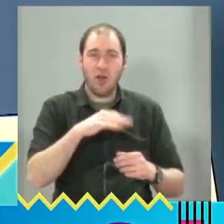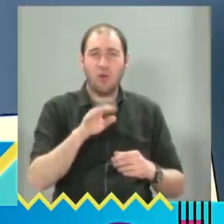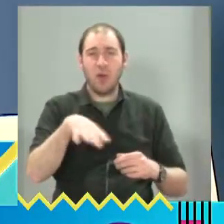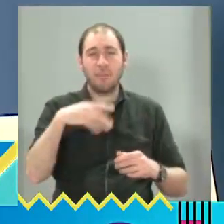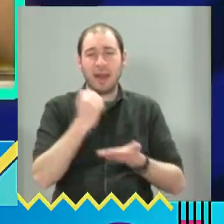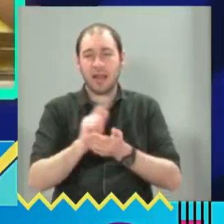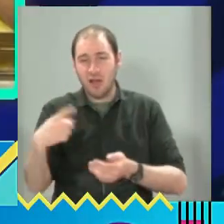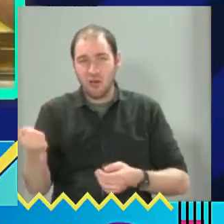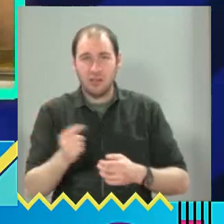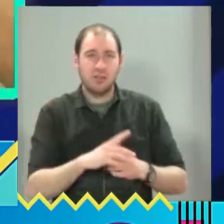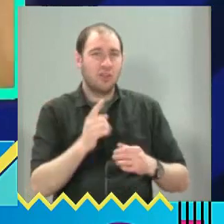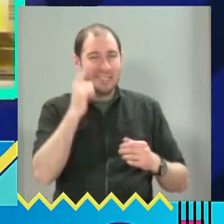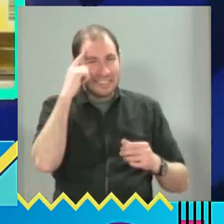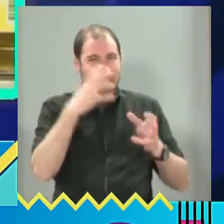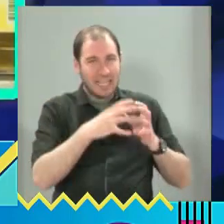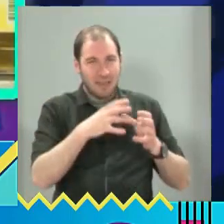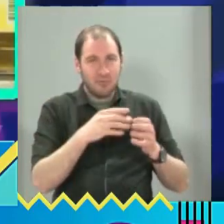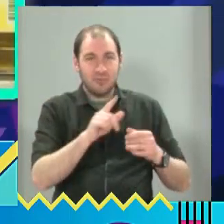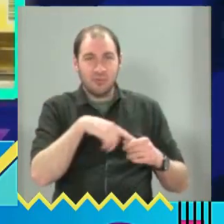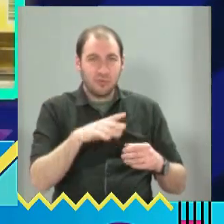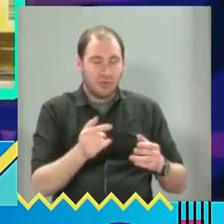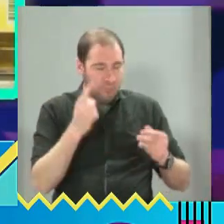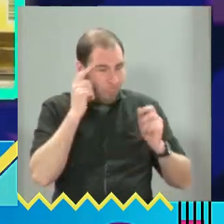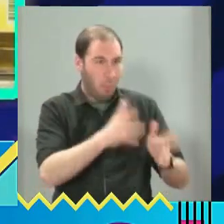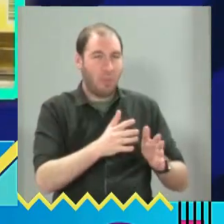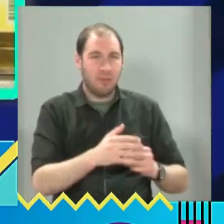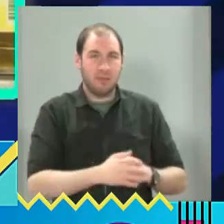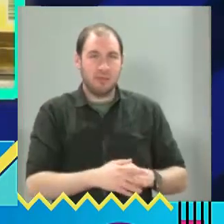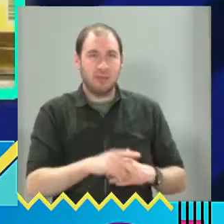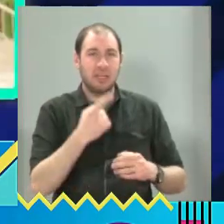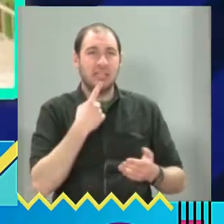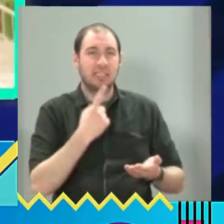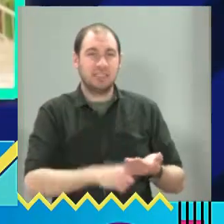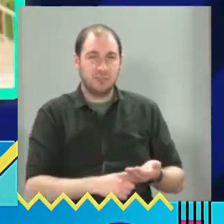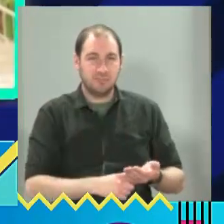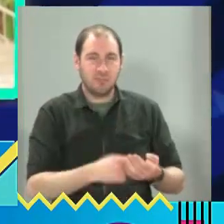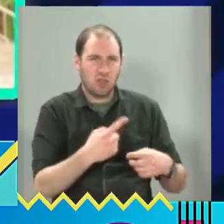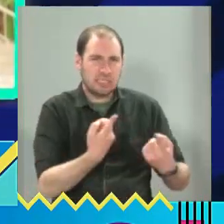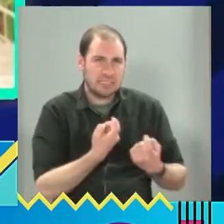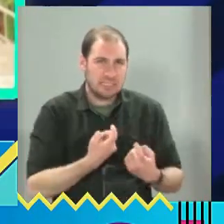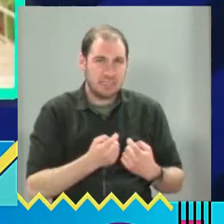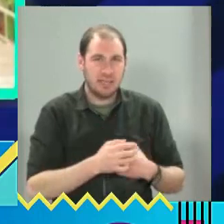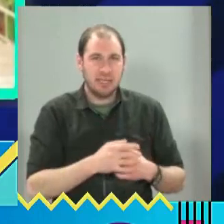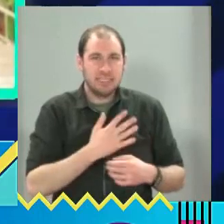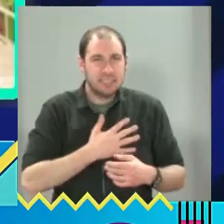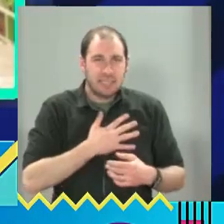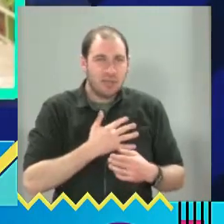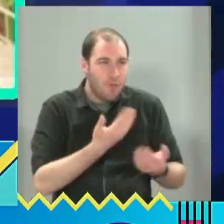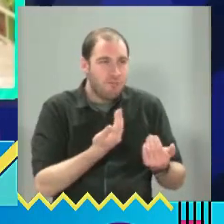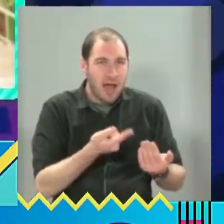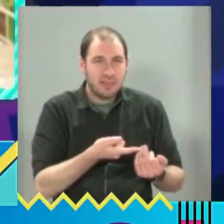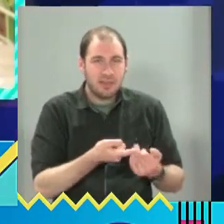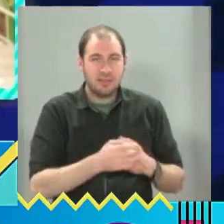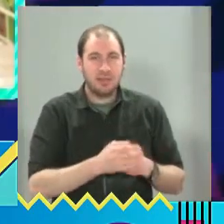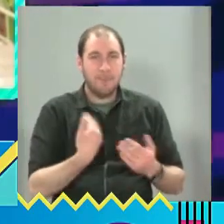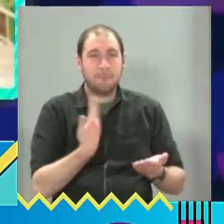otra marca, no. Nuestro cerebro nos hace que nosotros impulsivamente, esa necesidad, esa sensación de escasez nos